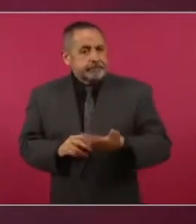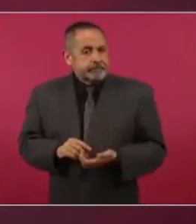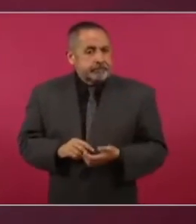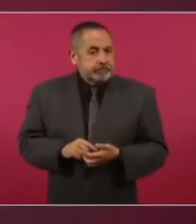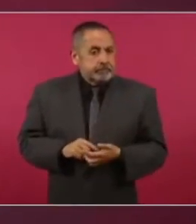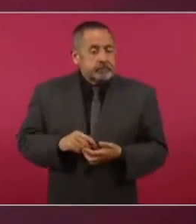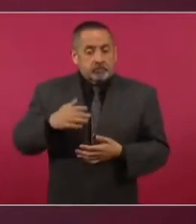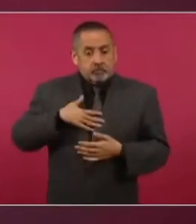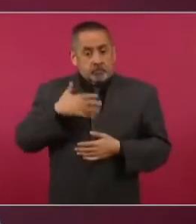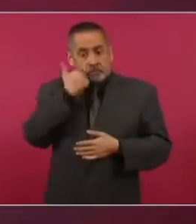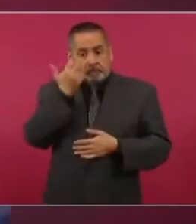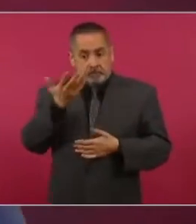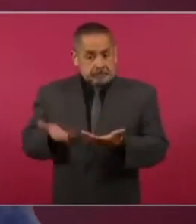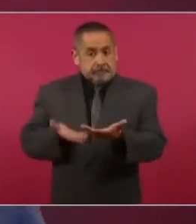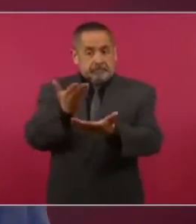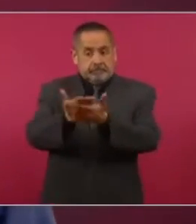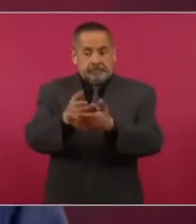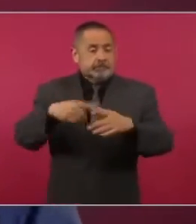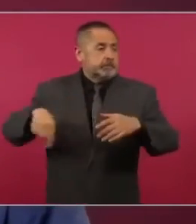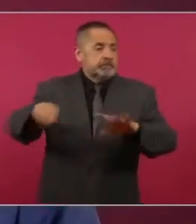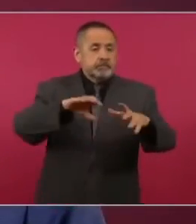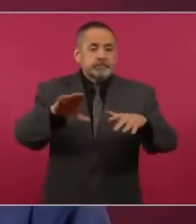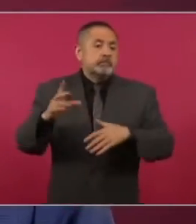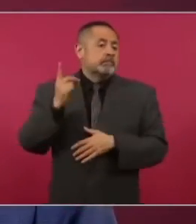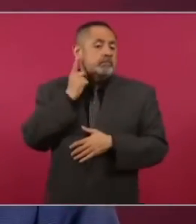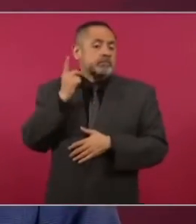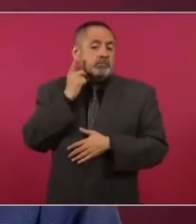que en vez de 500 legisladores,